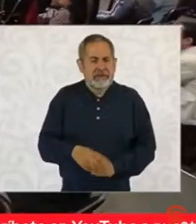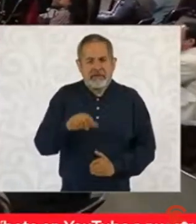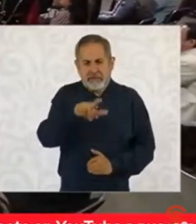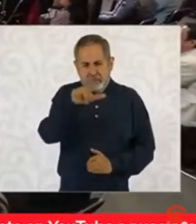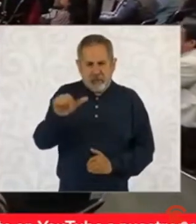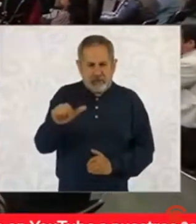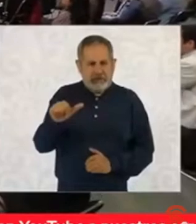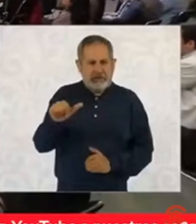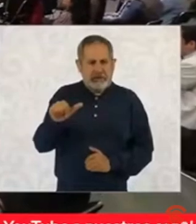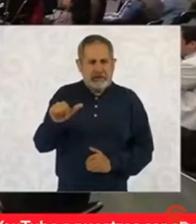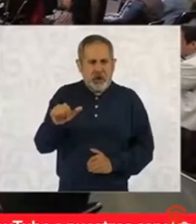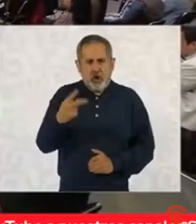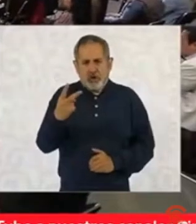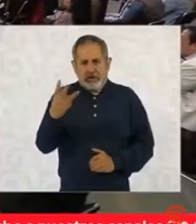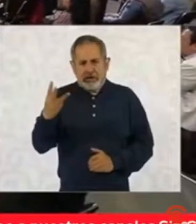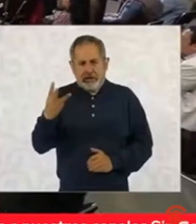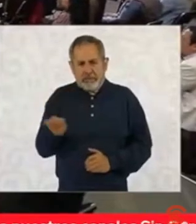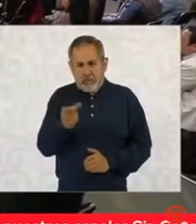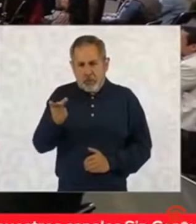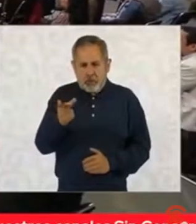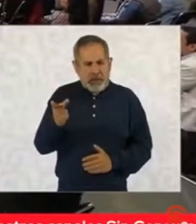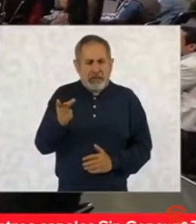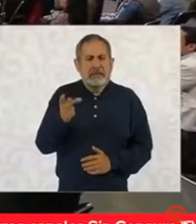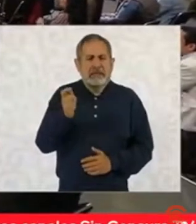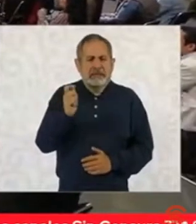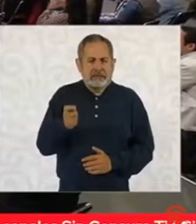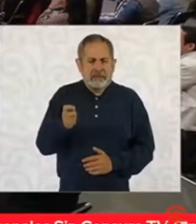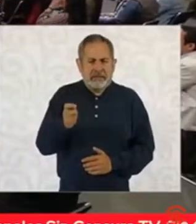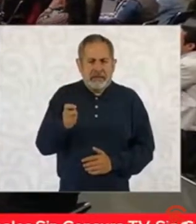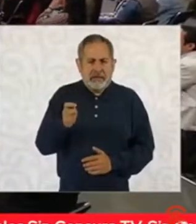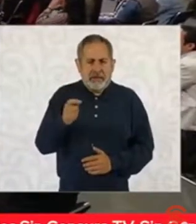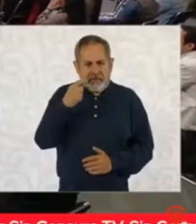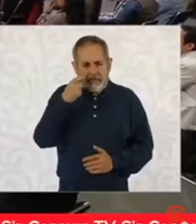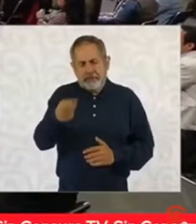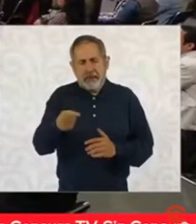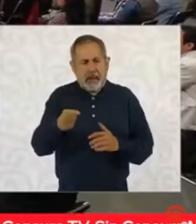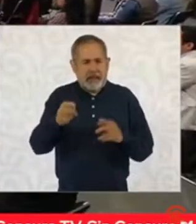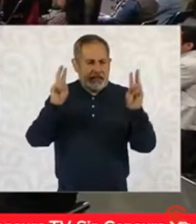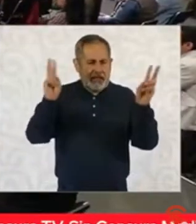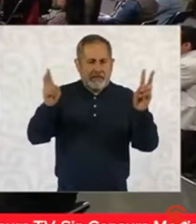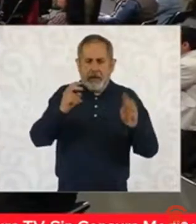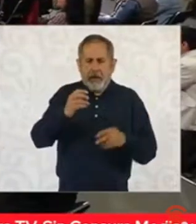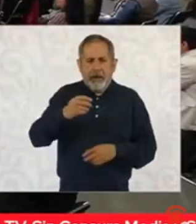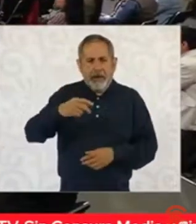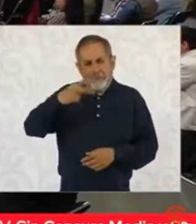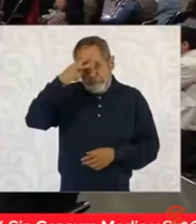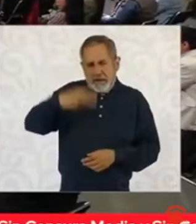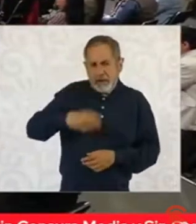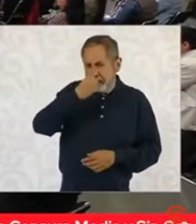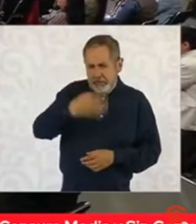Después 2 o 3 preguntas más y luego vamos a Suave Patria. Adelante.